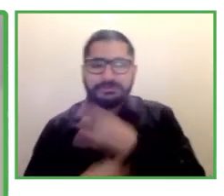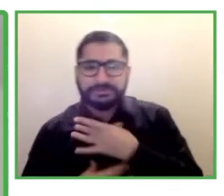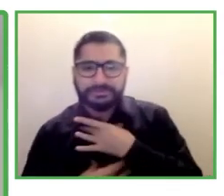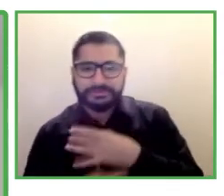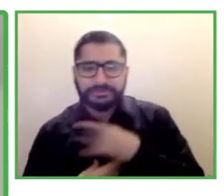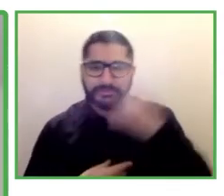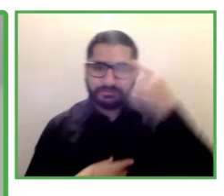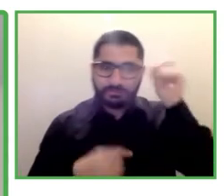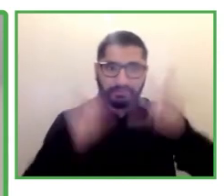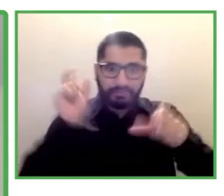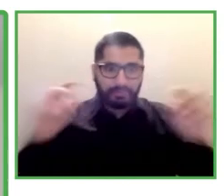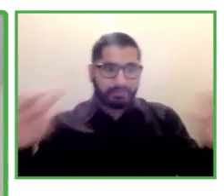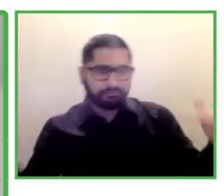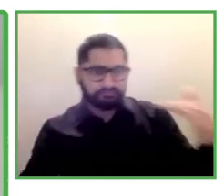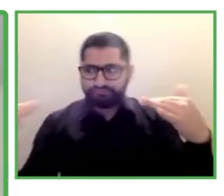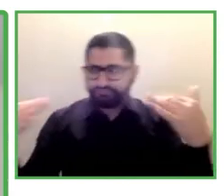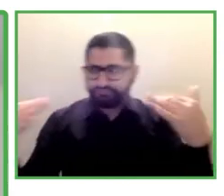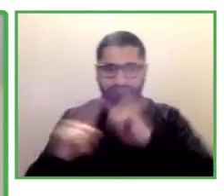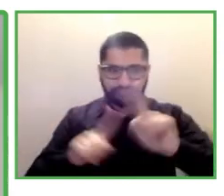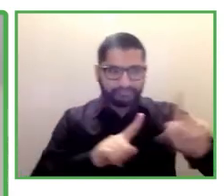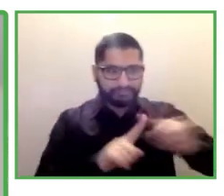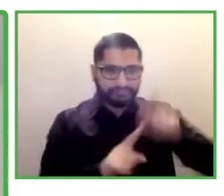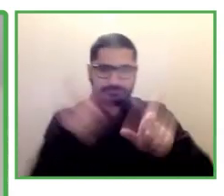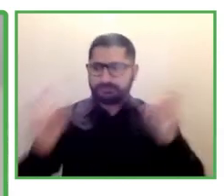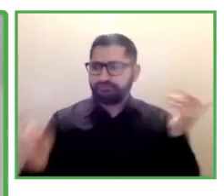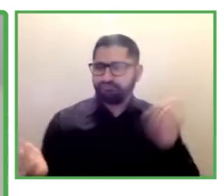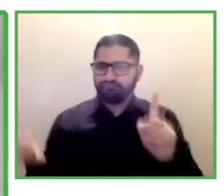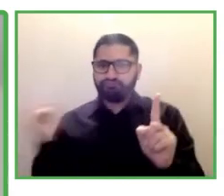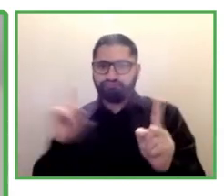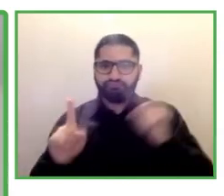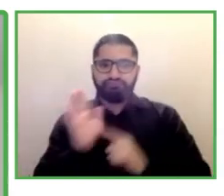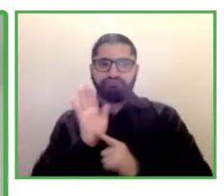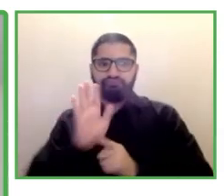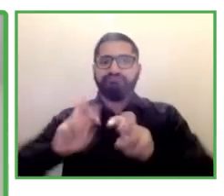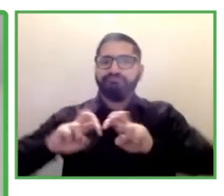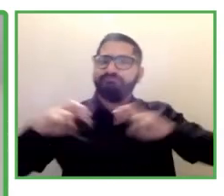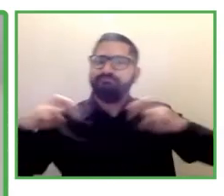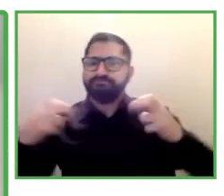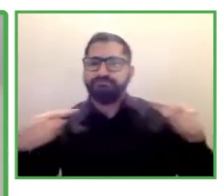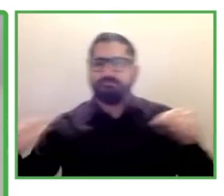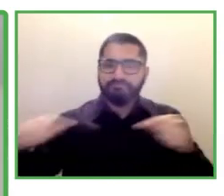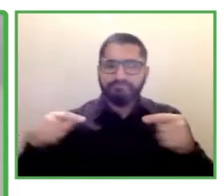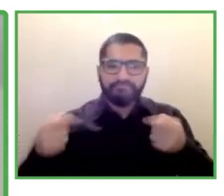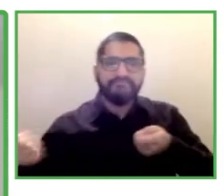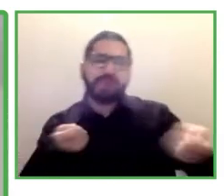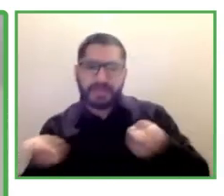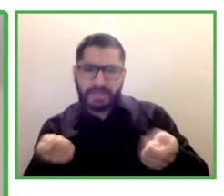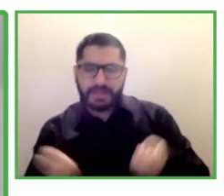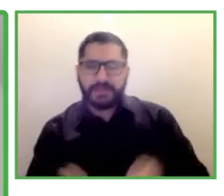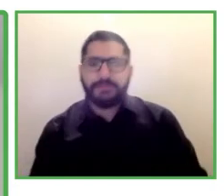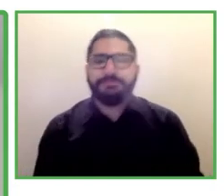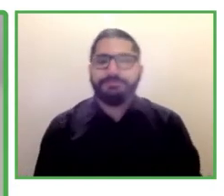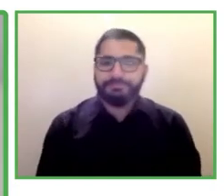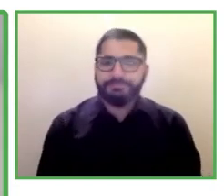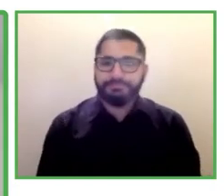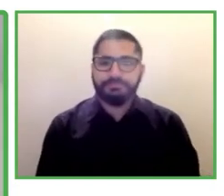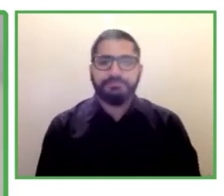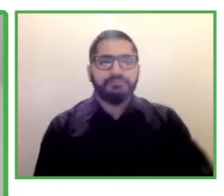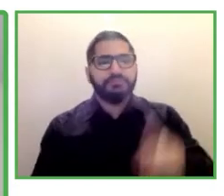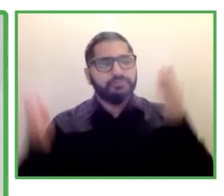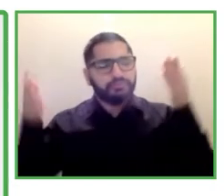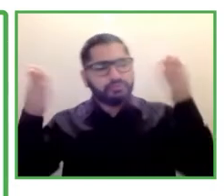la sesión que voy a moderar se tratará acerca de pase